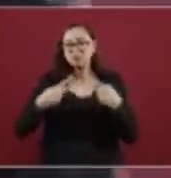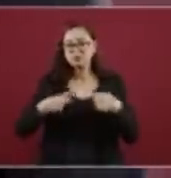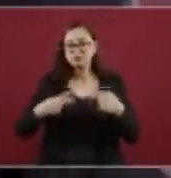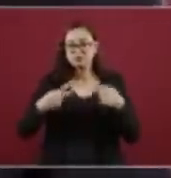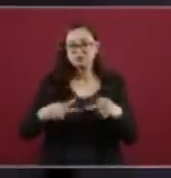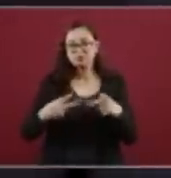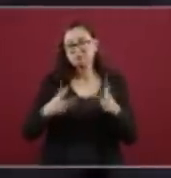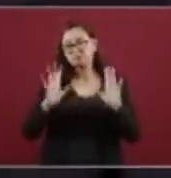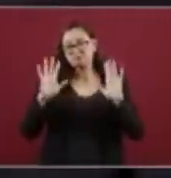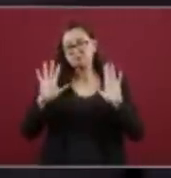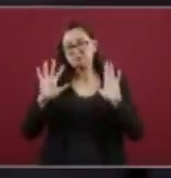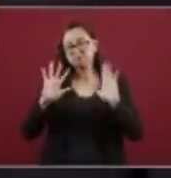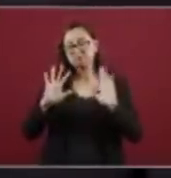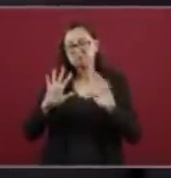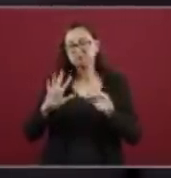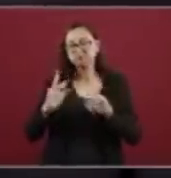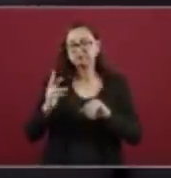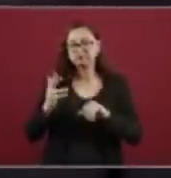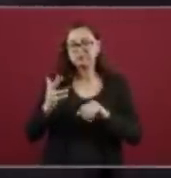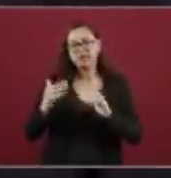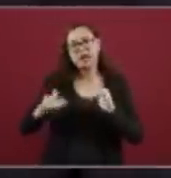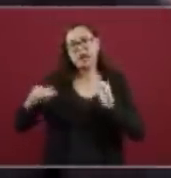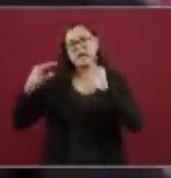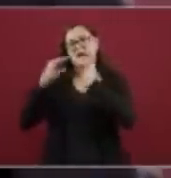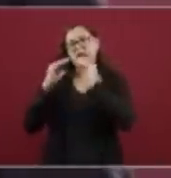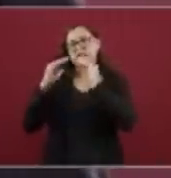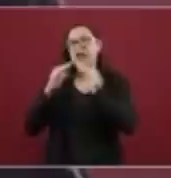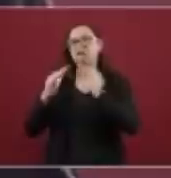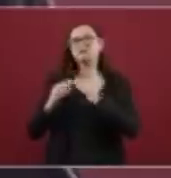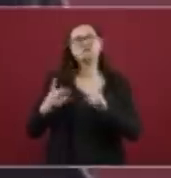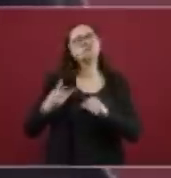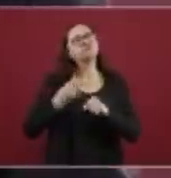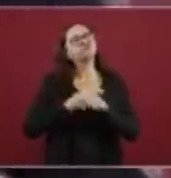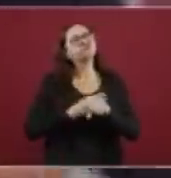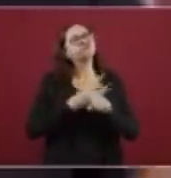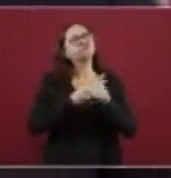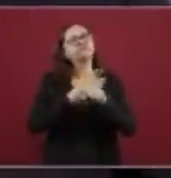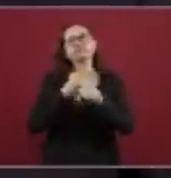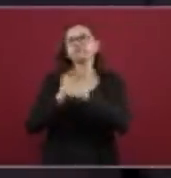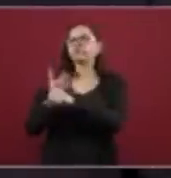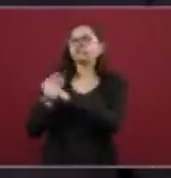organizaban en sus domicilios o en algún